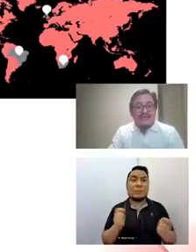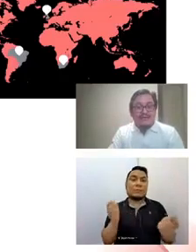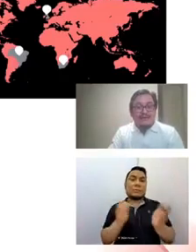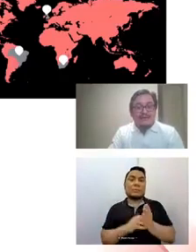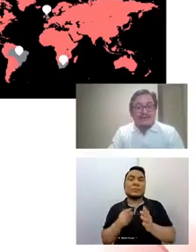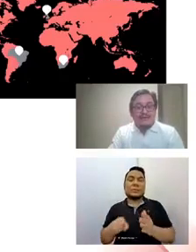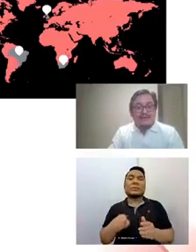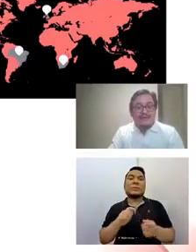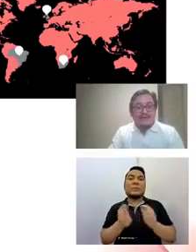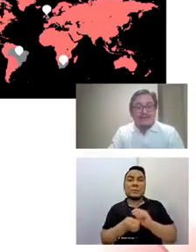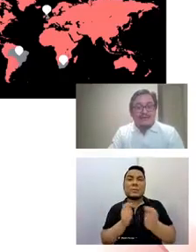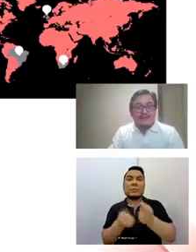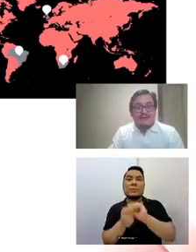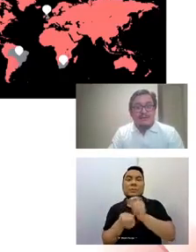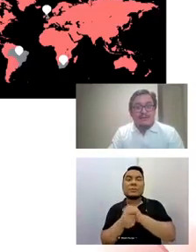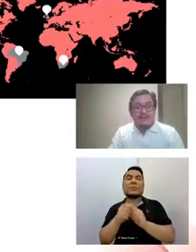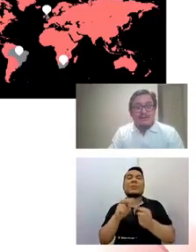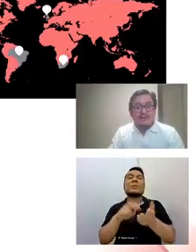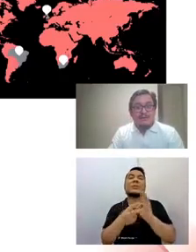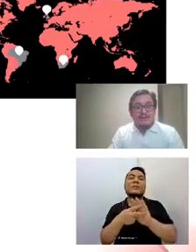llama variante.